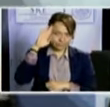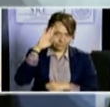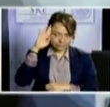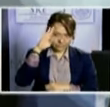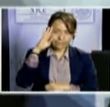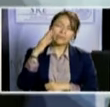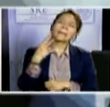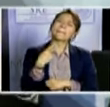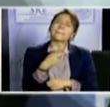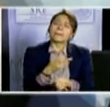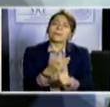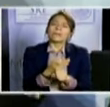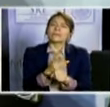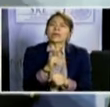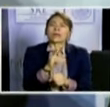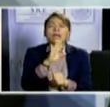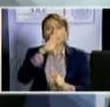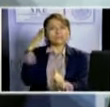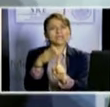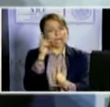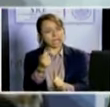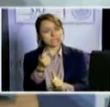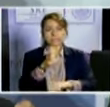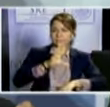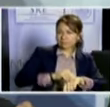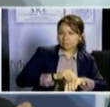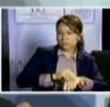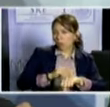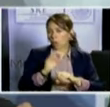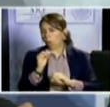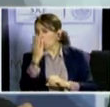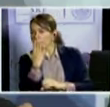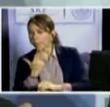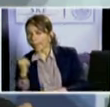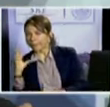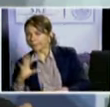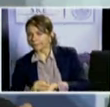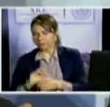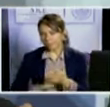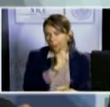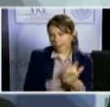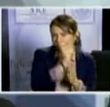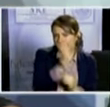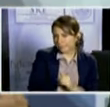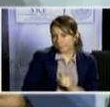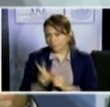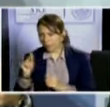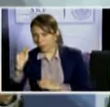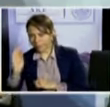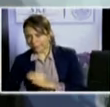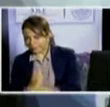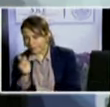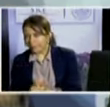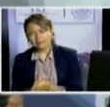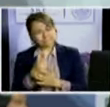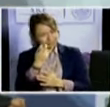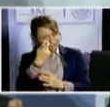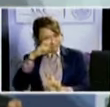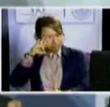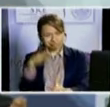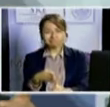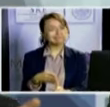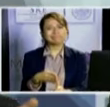que realmente lo único, yo te diría ni siquiera lo principal de lo que vamos a ver en la Asamblea. Lo que vamos a ver es que además